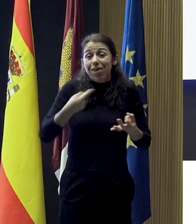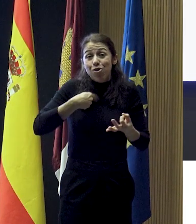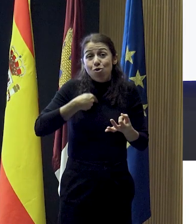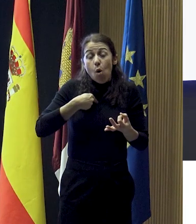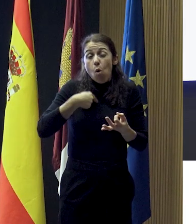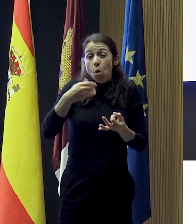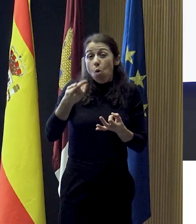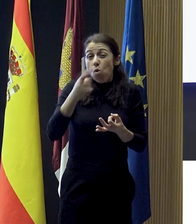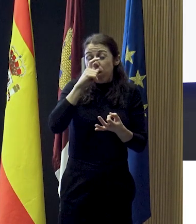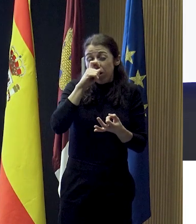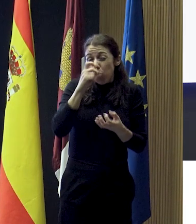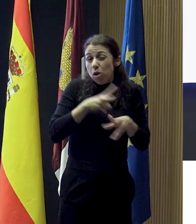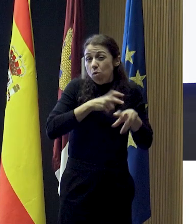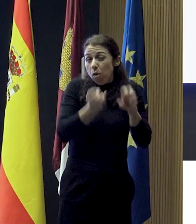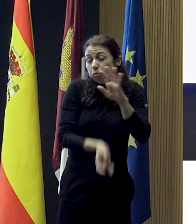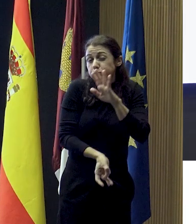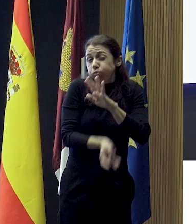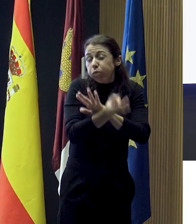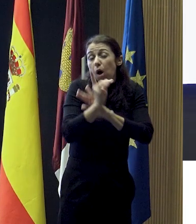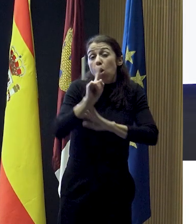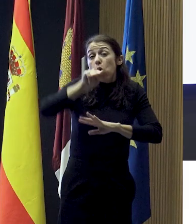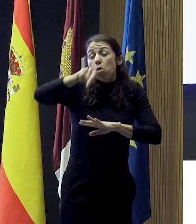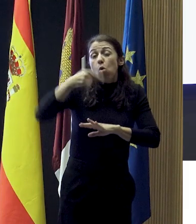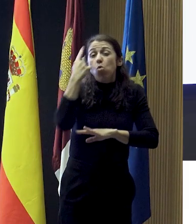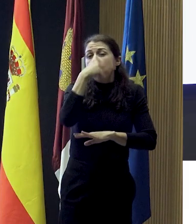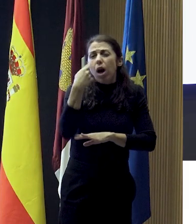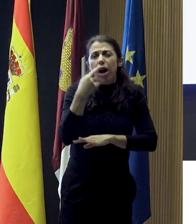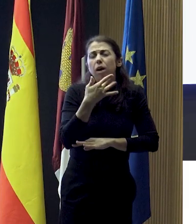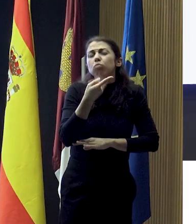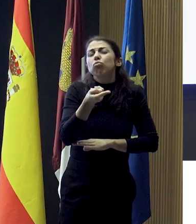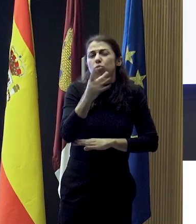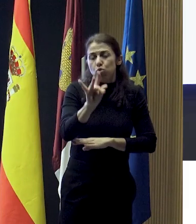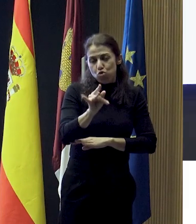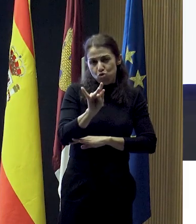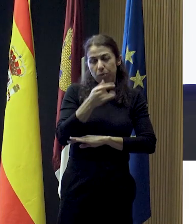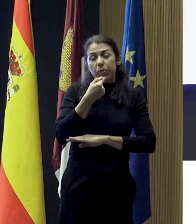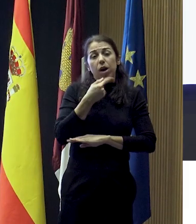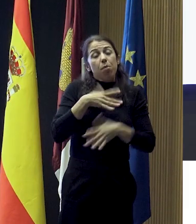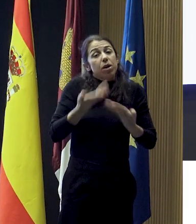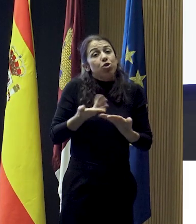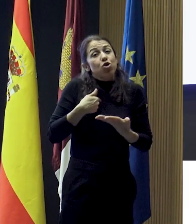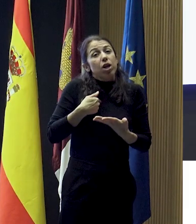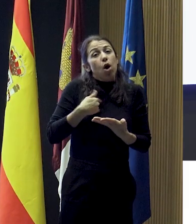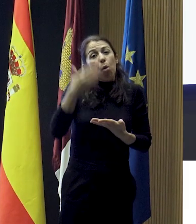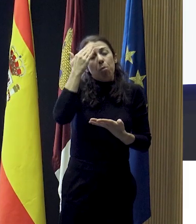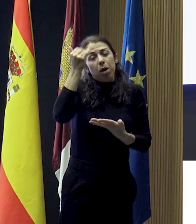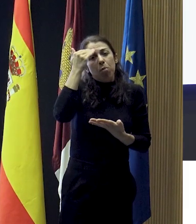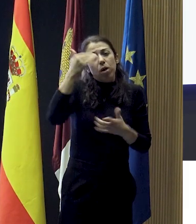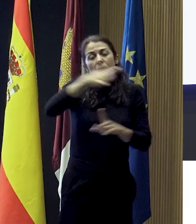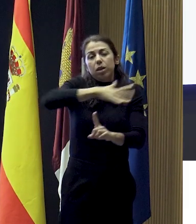un nuevo recuerdo, para poder reconocer una cara posteriormente. ¿Qué pasa si yo ahora lo que quiero es memoria